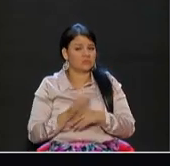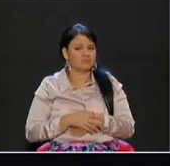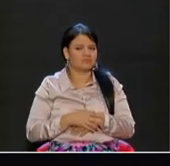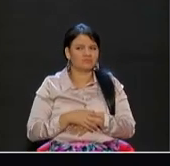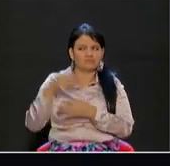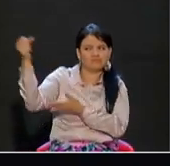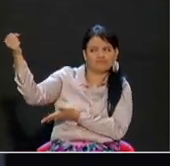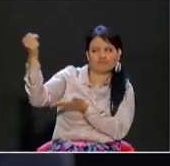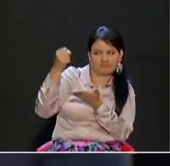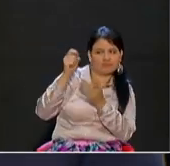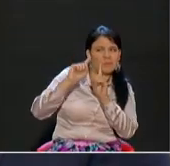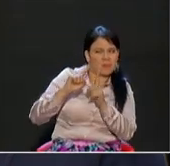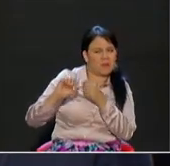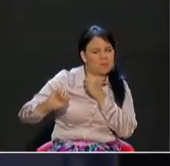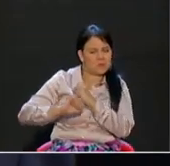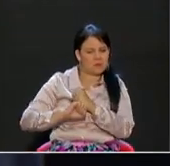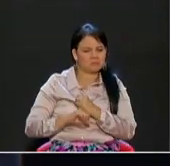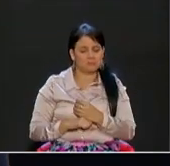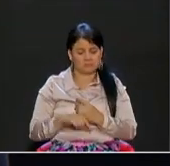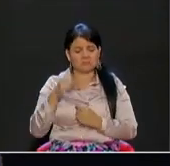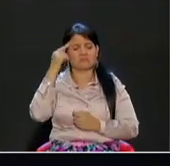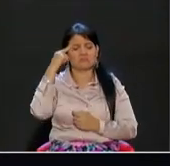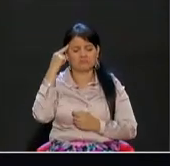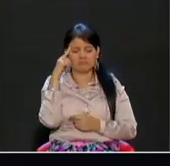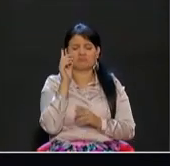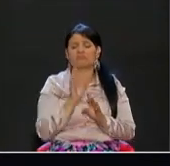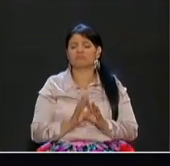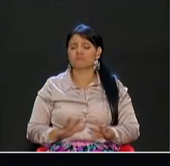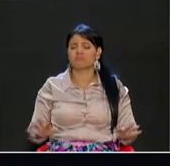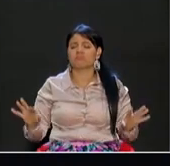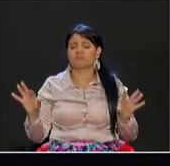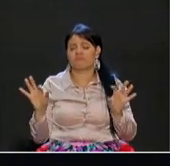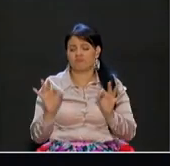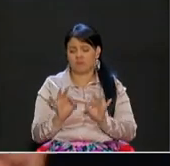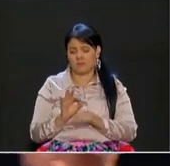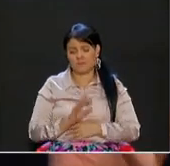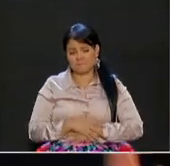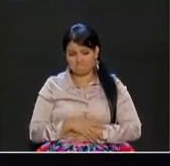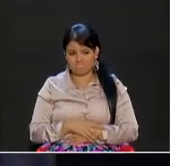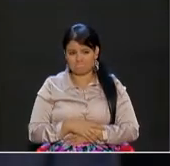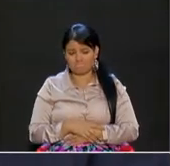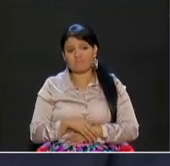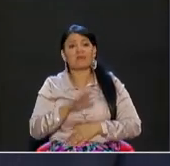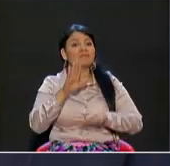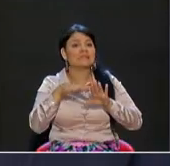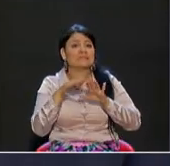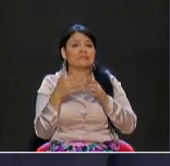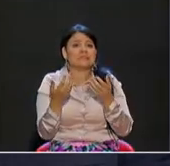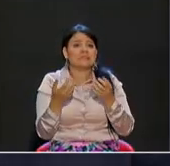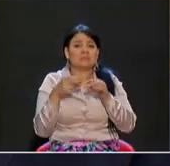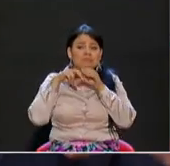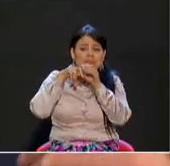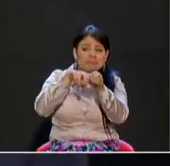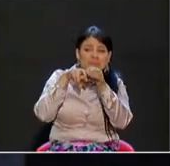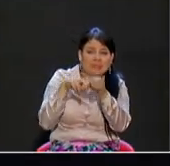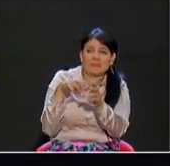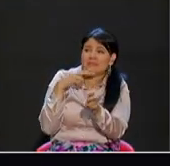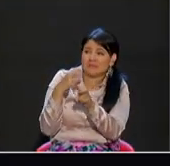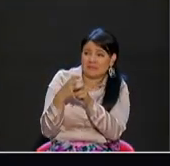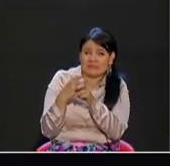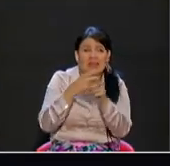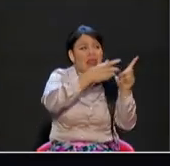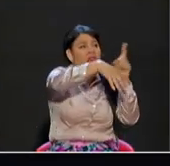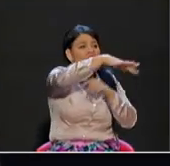establecida yo creo que eso hay que hacerlo porque nos permite superar unos problemas de movilidad del medio ambiente pero también recuperar